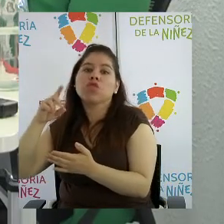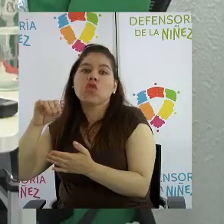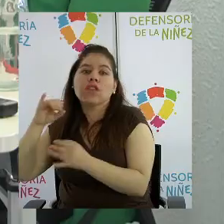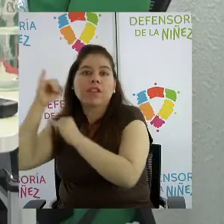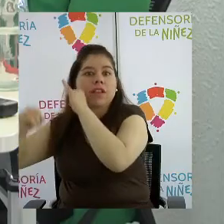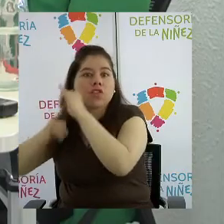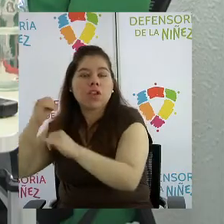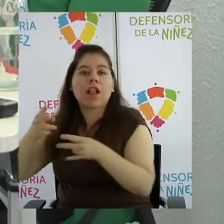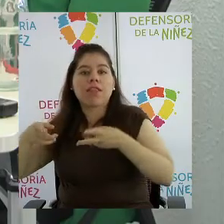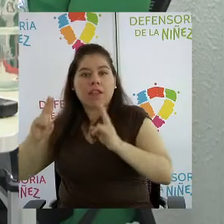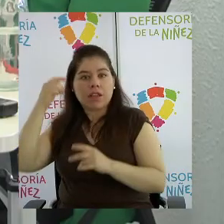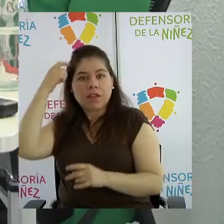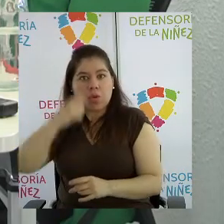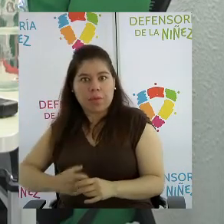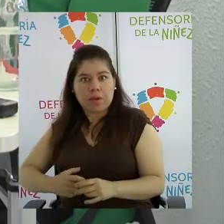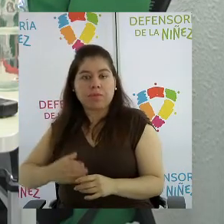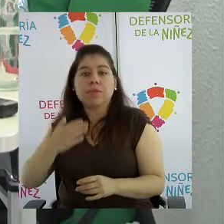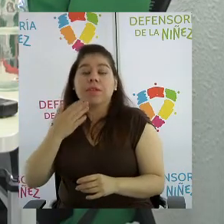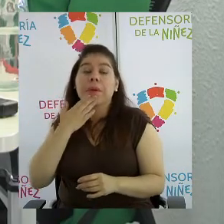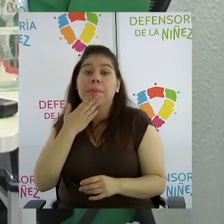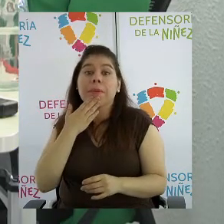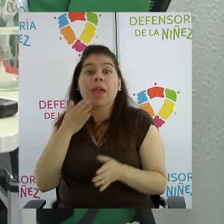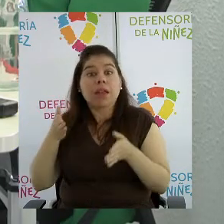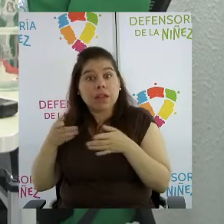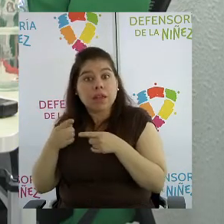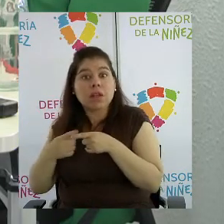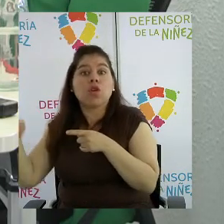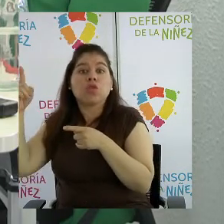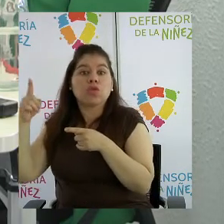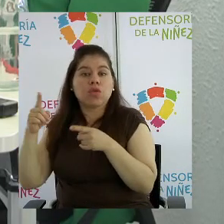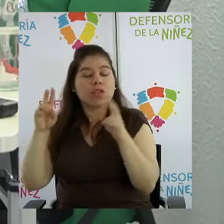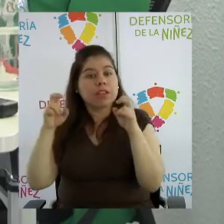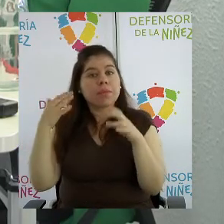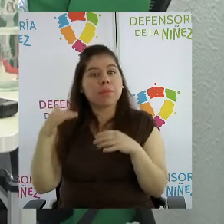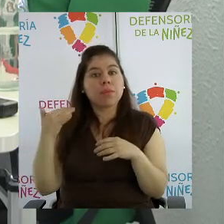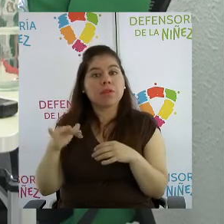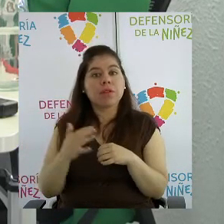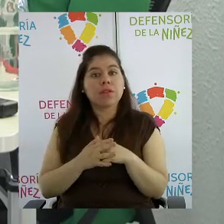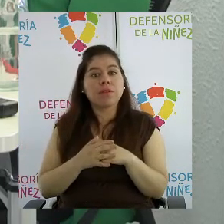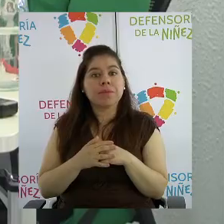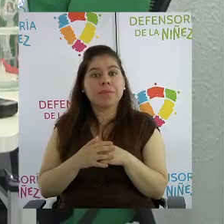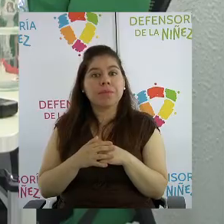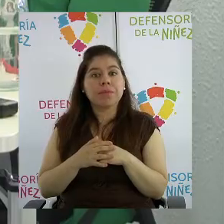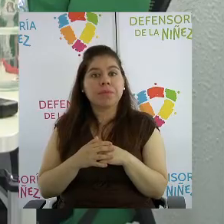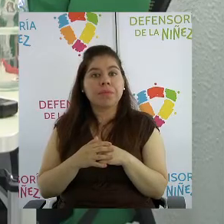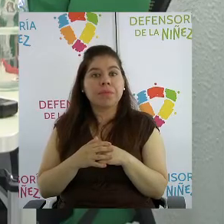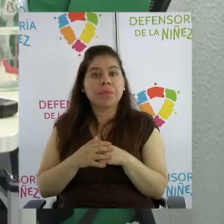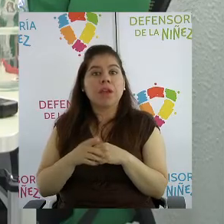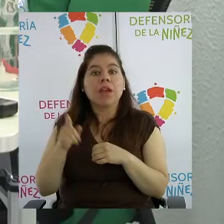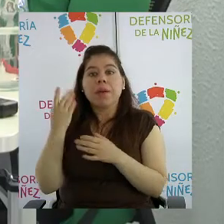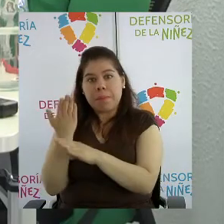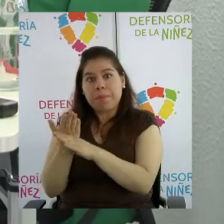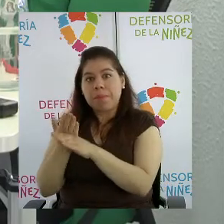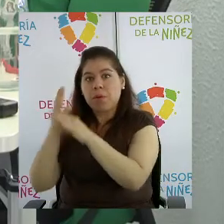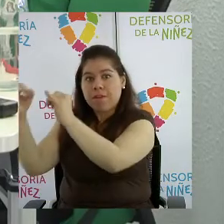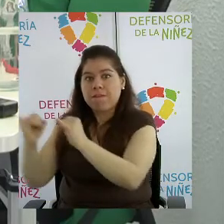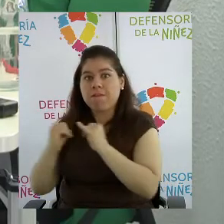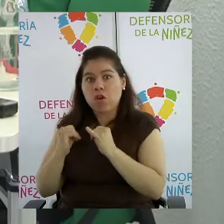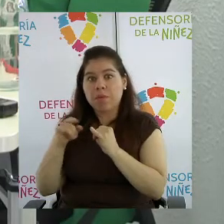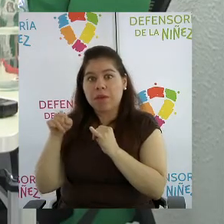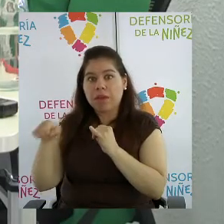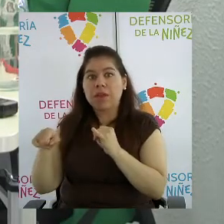víctimas. Y en paralelo, también en un tema que es relevante, lo que hemos solicitado en un informe asociado a esta situación